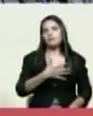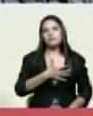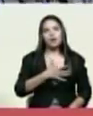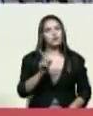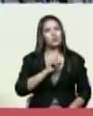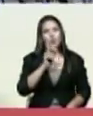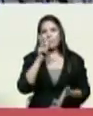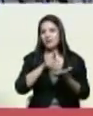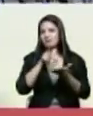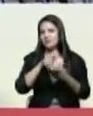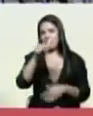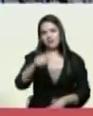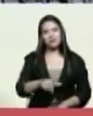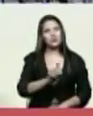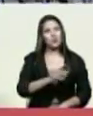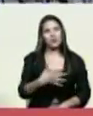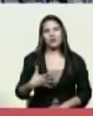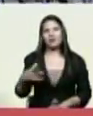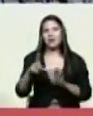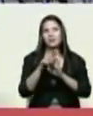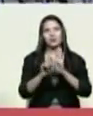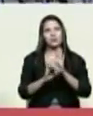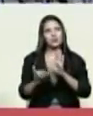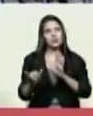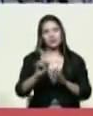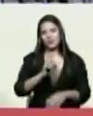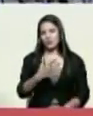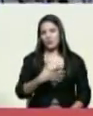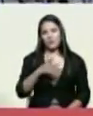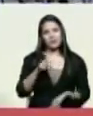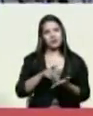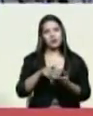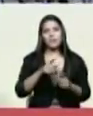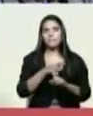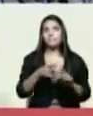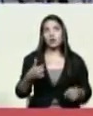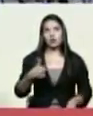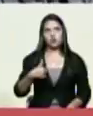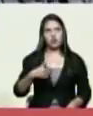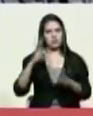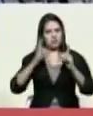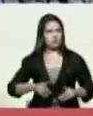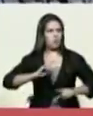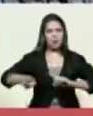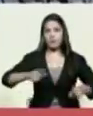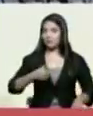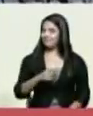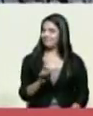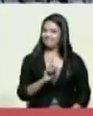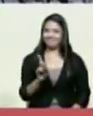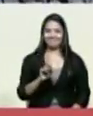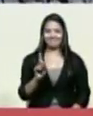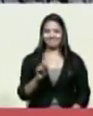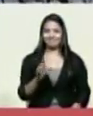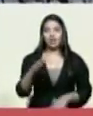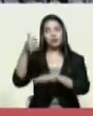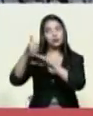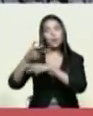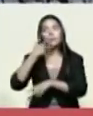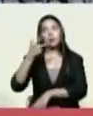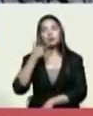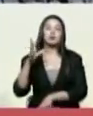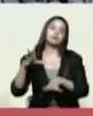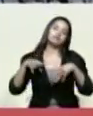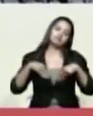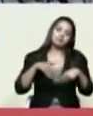en no participar en la Asamblea Nacional Constituyente. Pero yo no me gobierno, ¿eh? La dirección política me dio una instrucción y yo